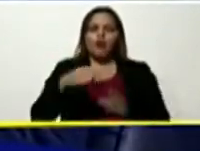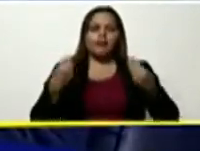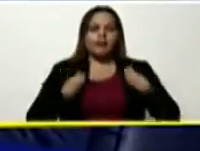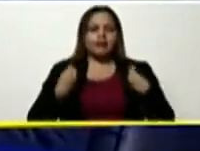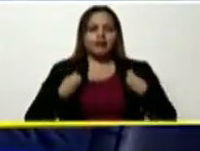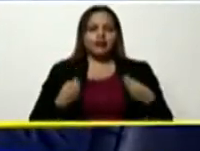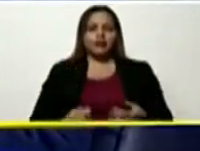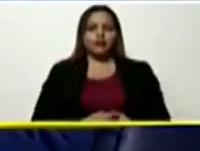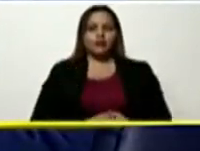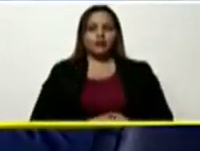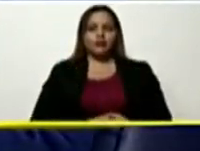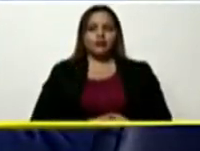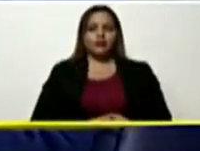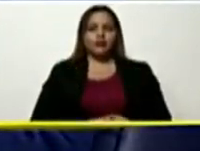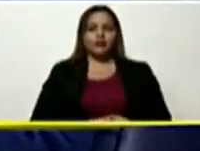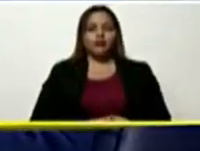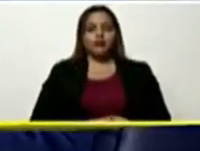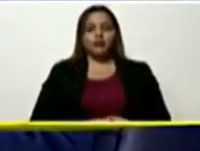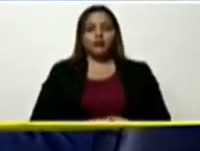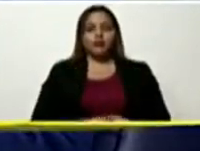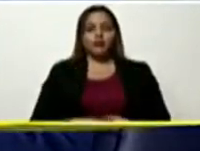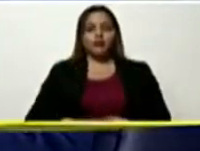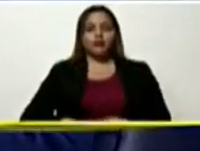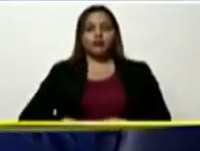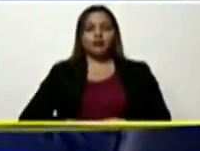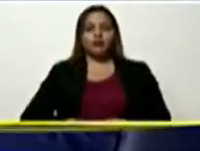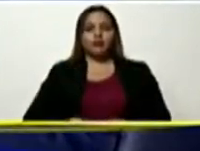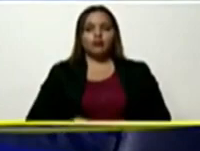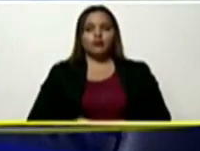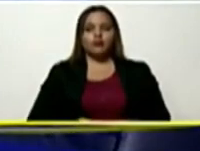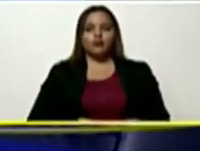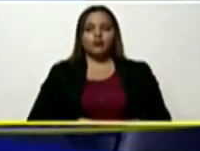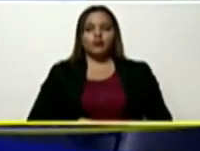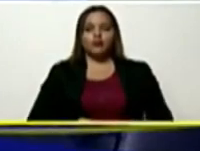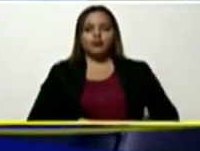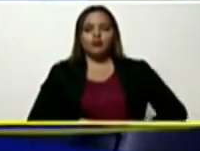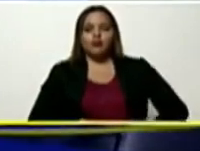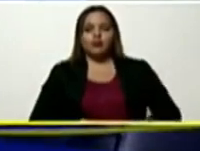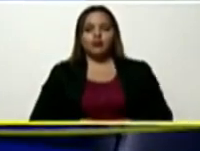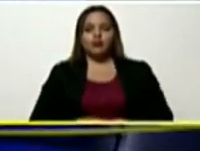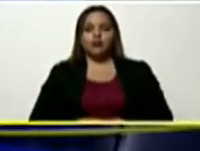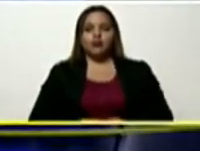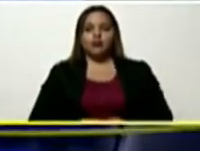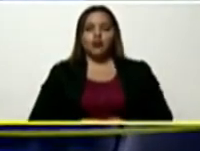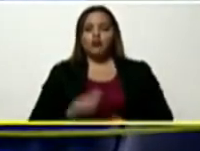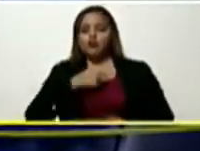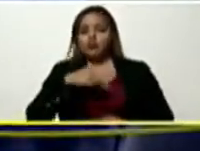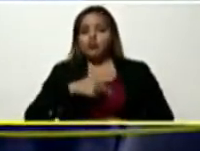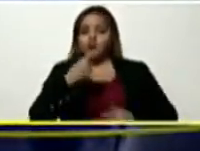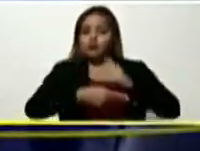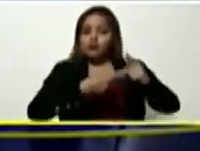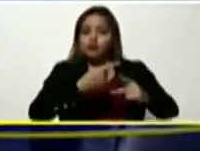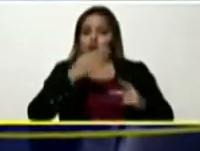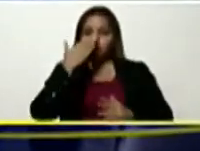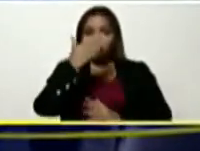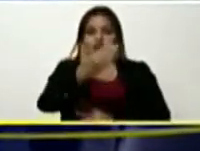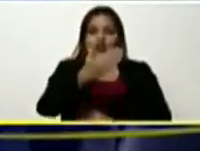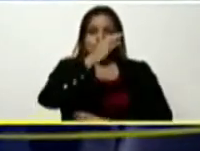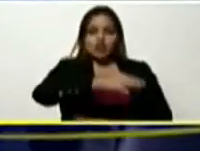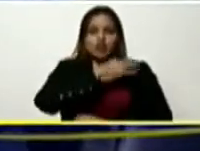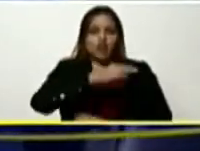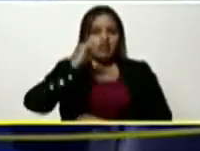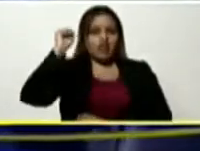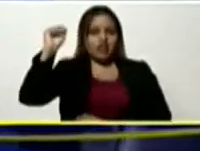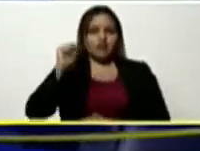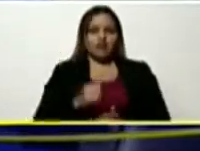viviendo, con nuestro proceso hacia el socialismo. Y más allá de